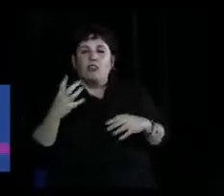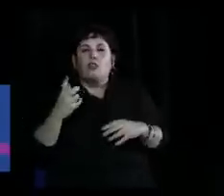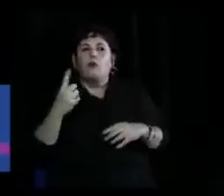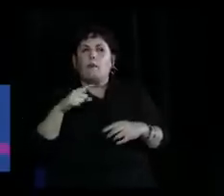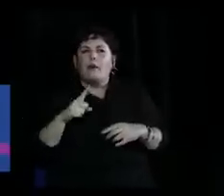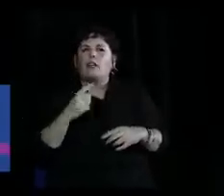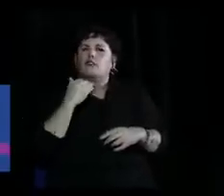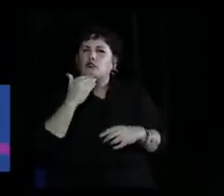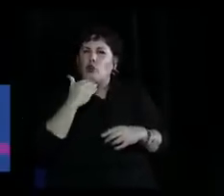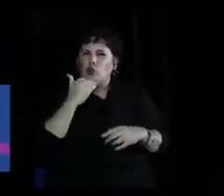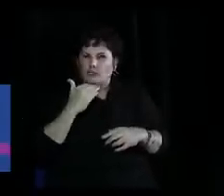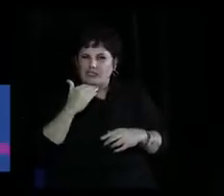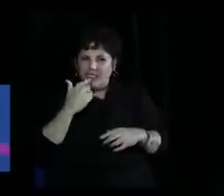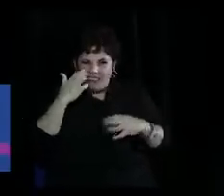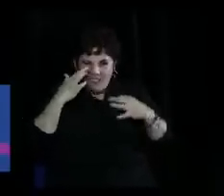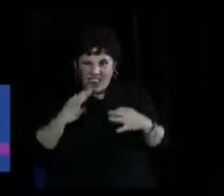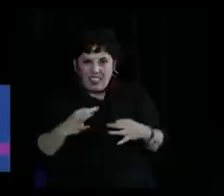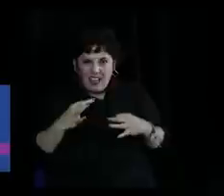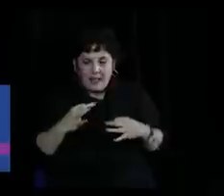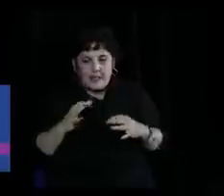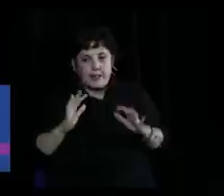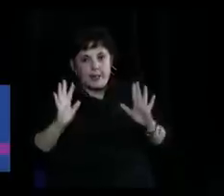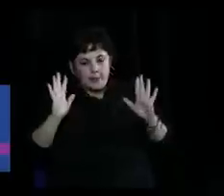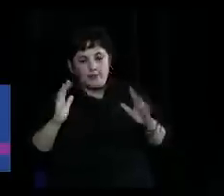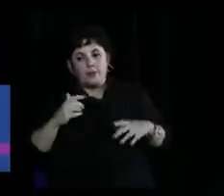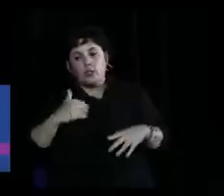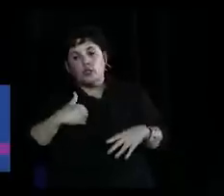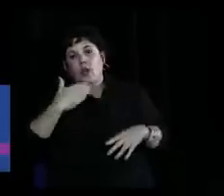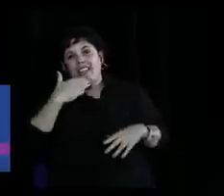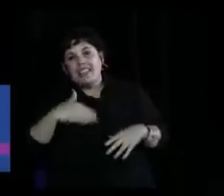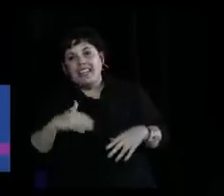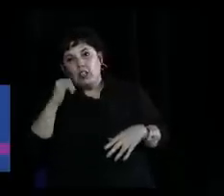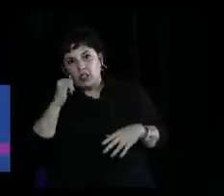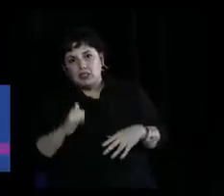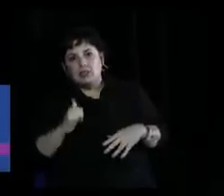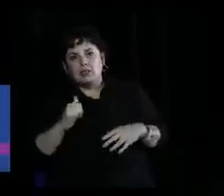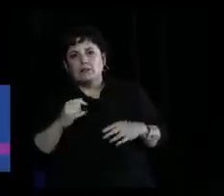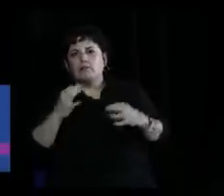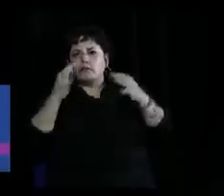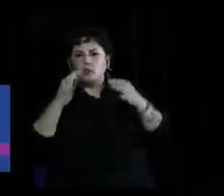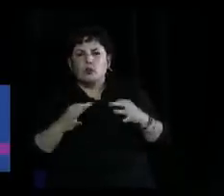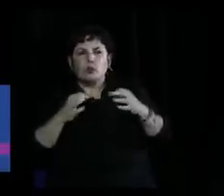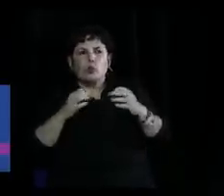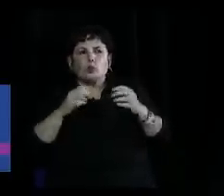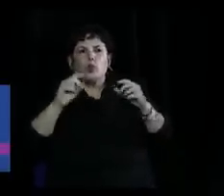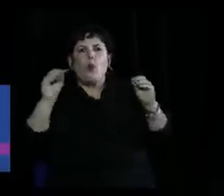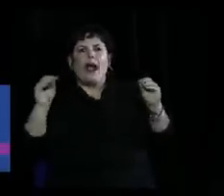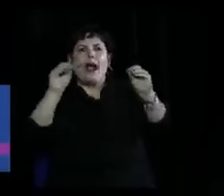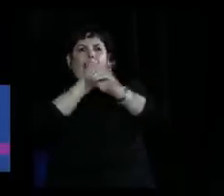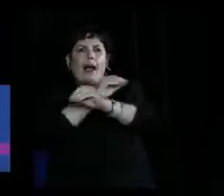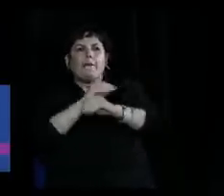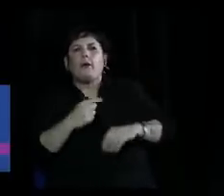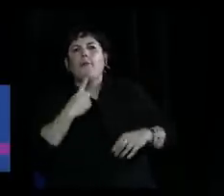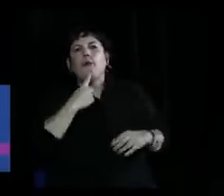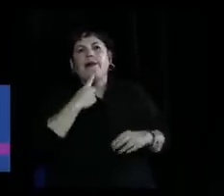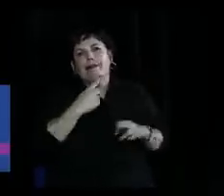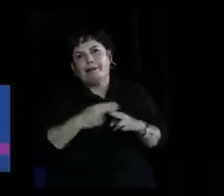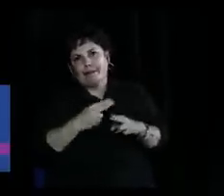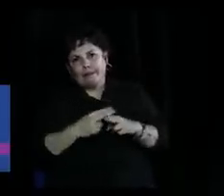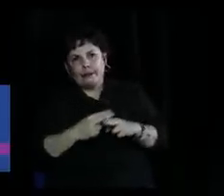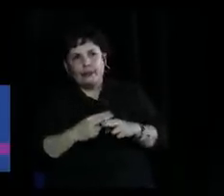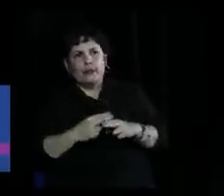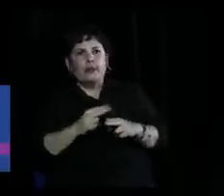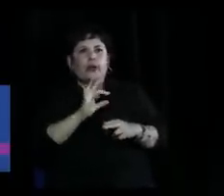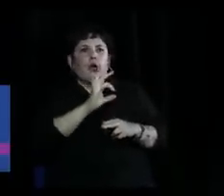es del todo así. Lo que yo entiendo por lo de un cambio político o